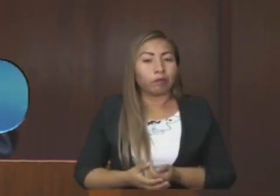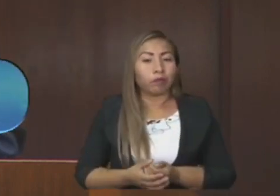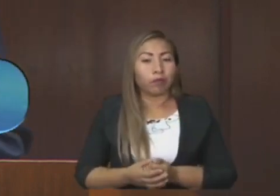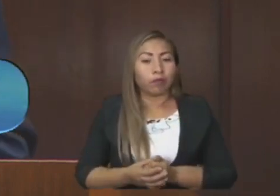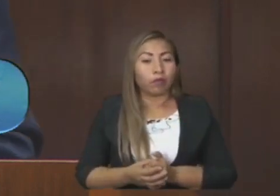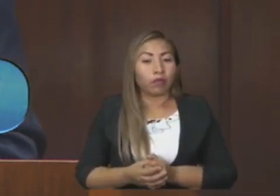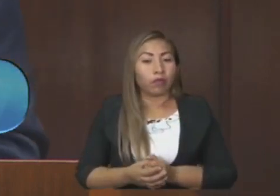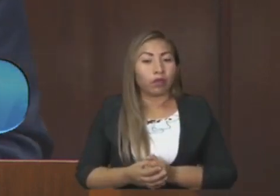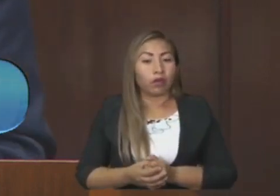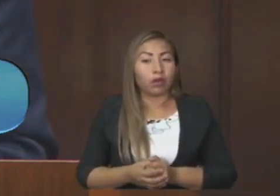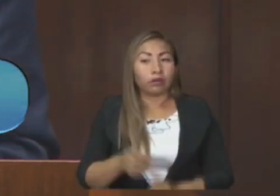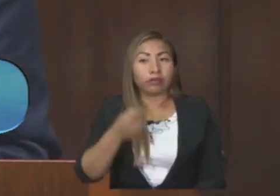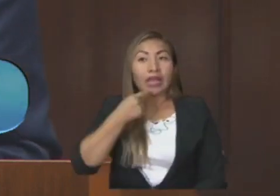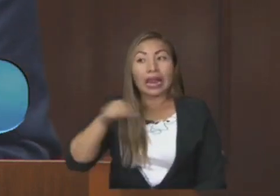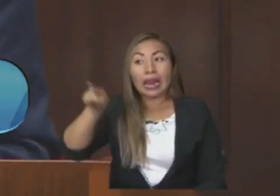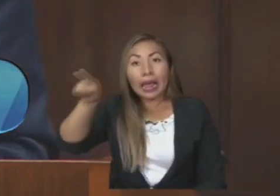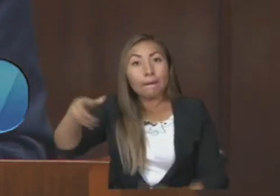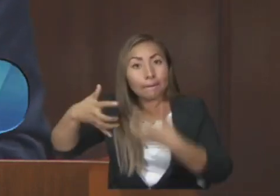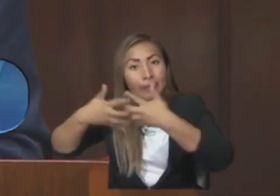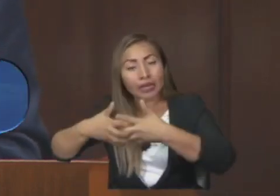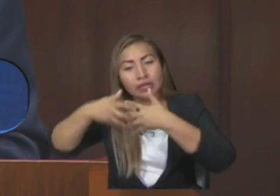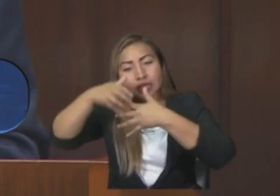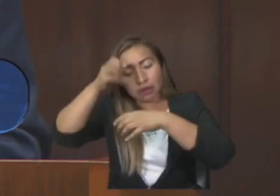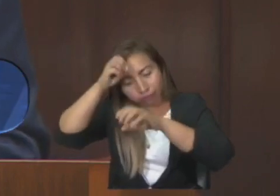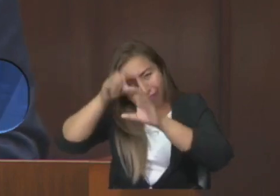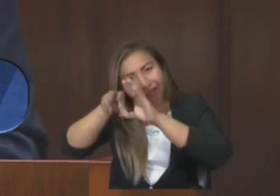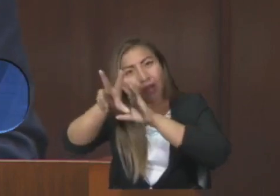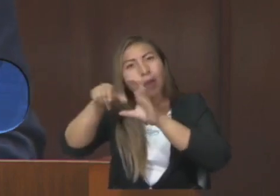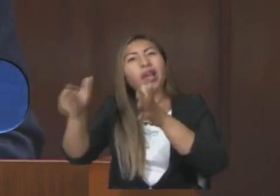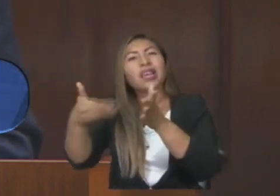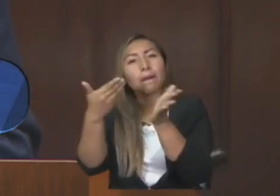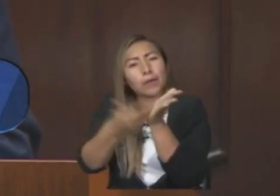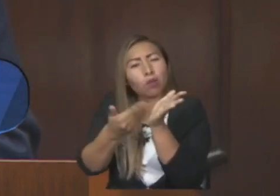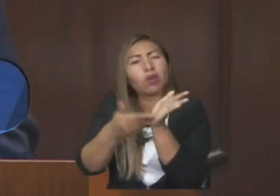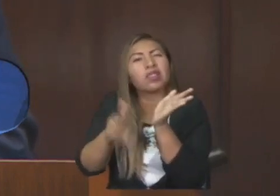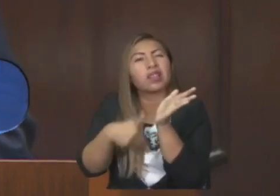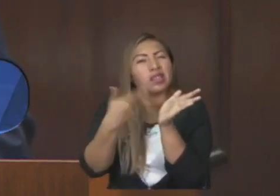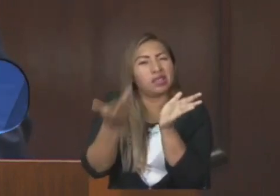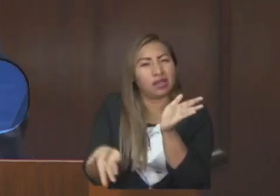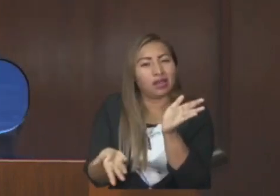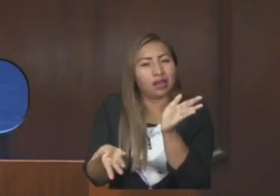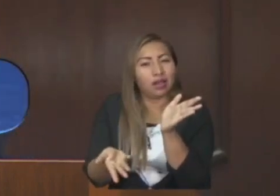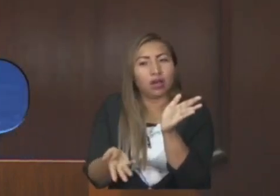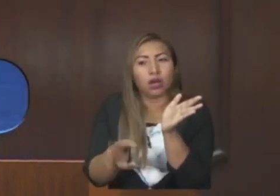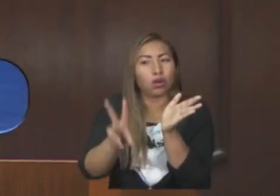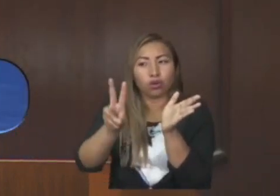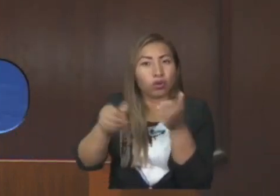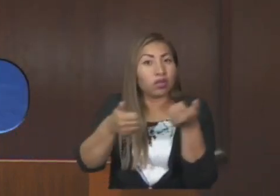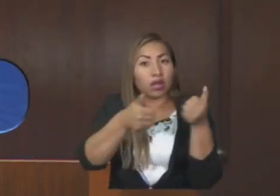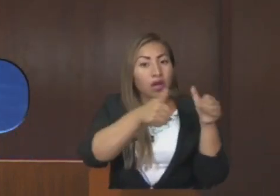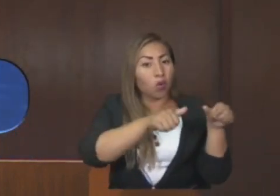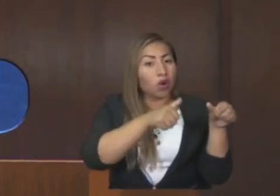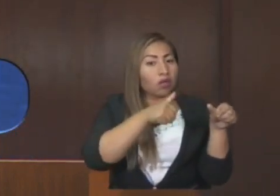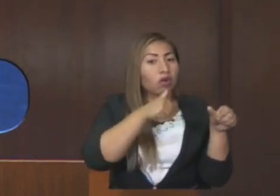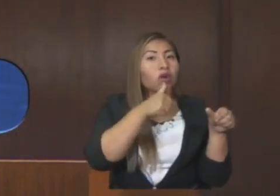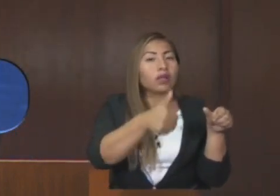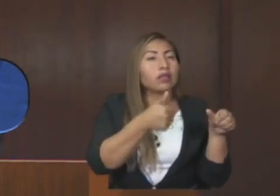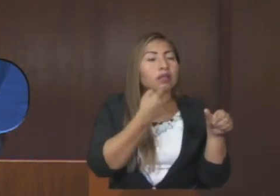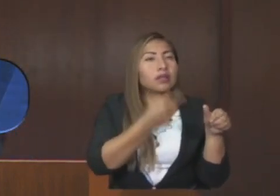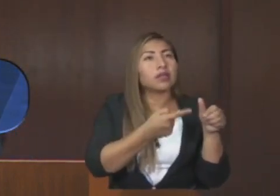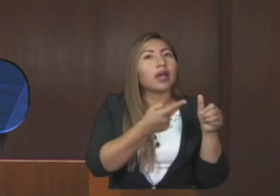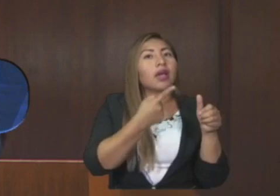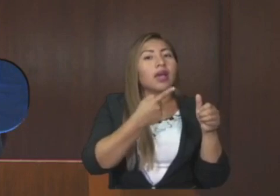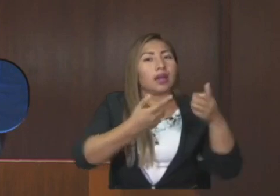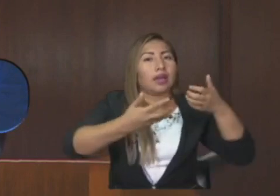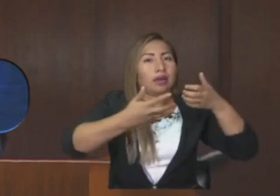que ha hecho Minera Panamá con relación a estos temas no son acorde con los términos acordados por las partes el 17 de enero del